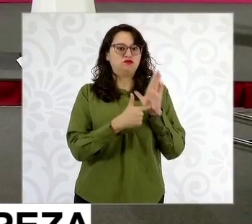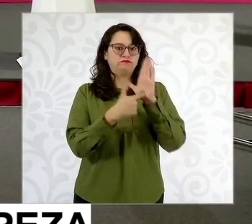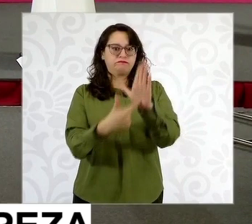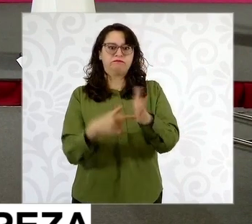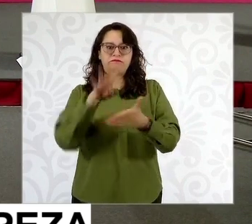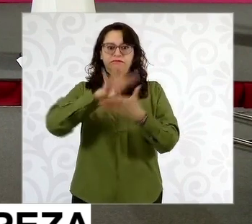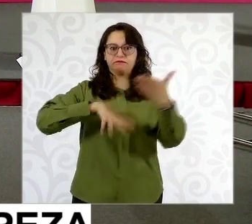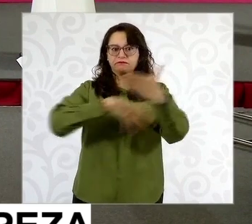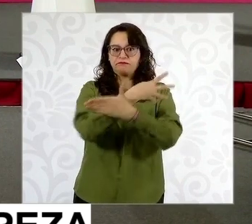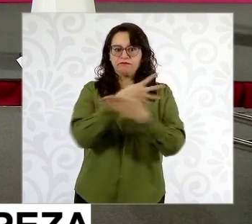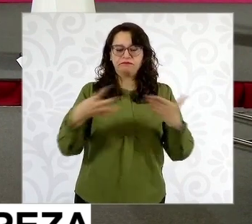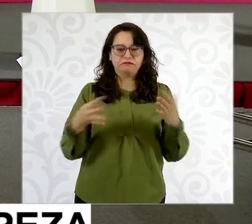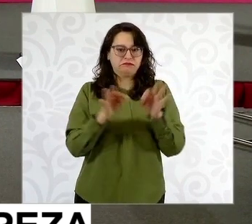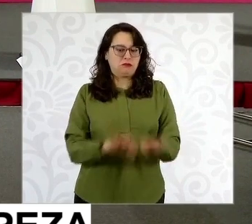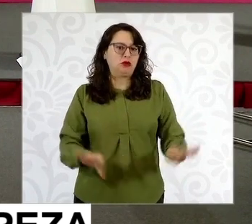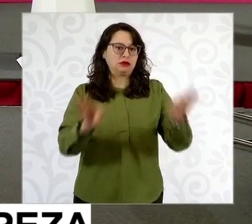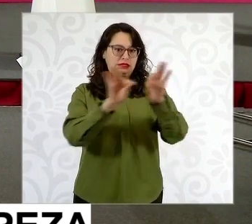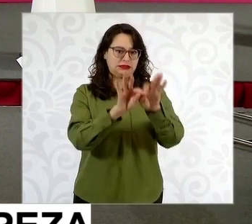favor.